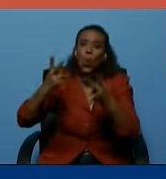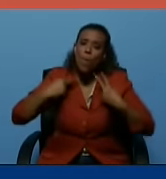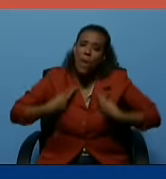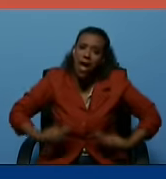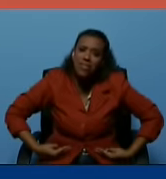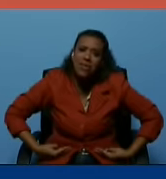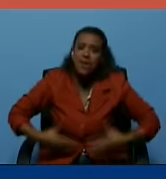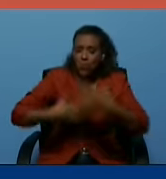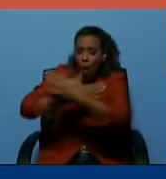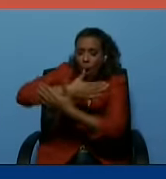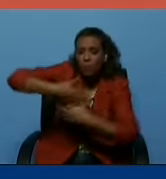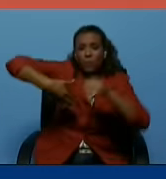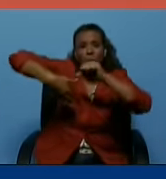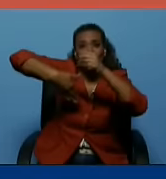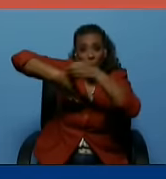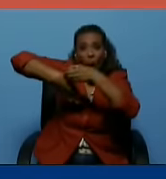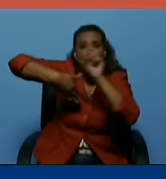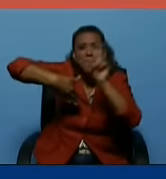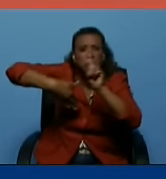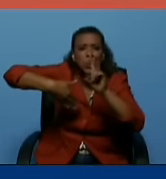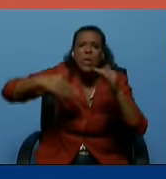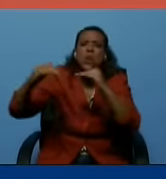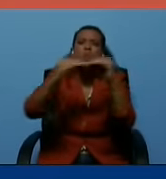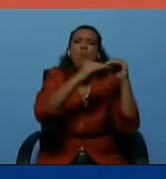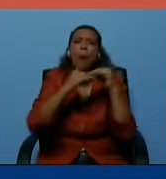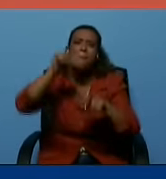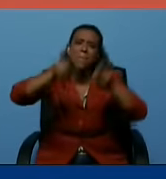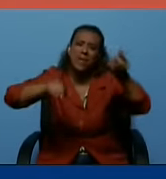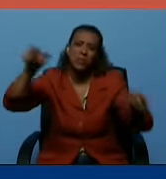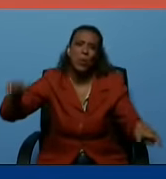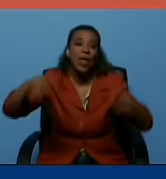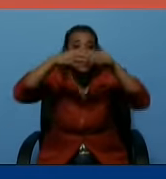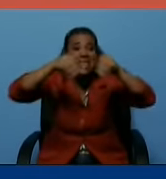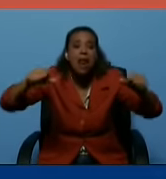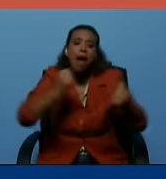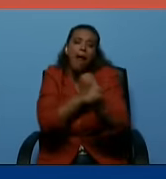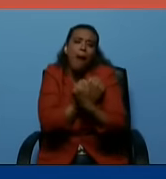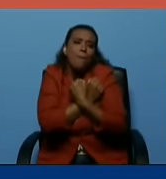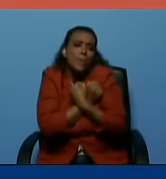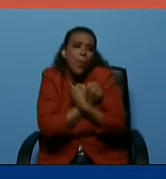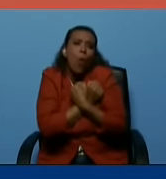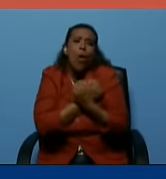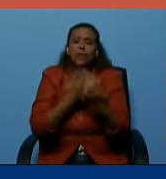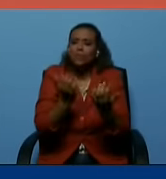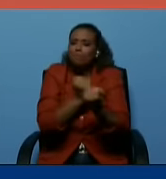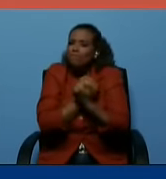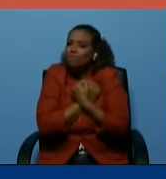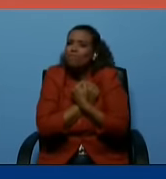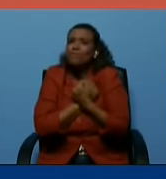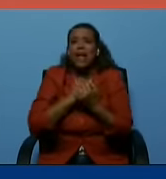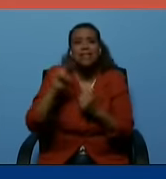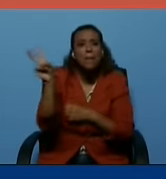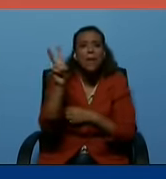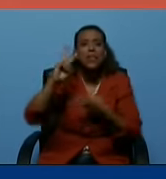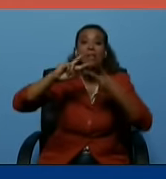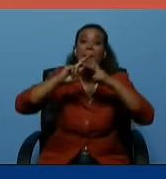humanismo, donde todos somos iguales, la tierra del amor, donde nos queremos, la tierra de la